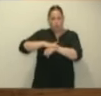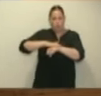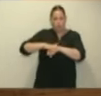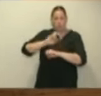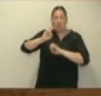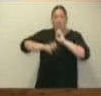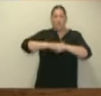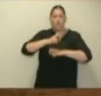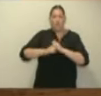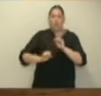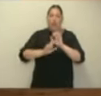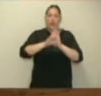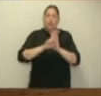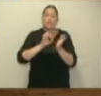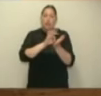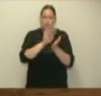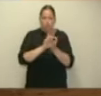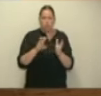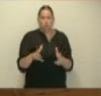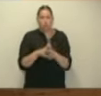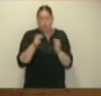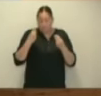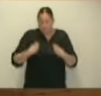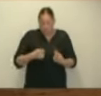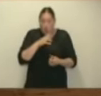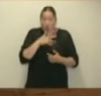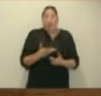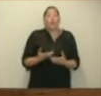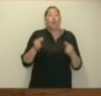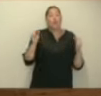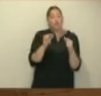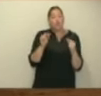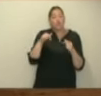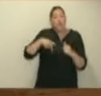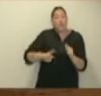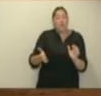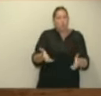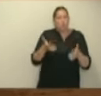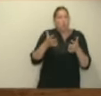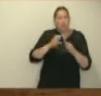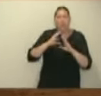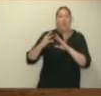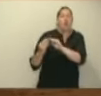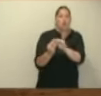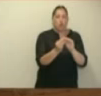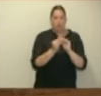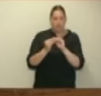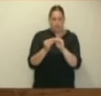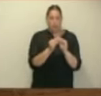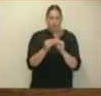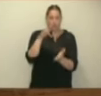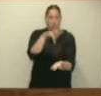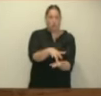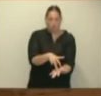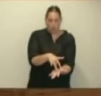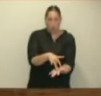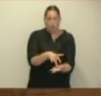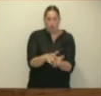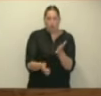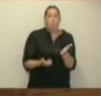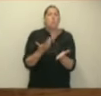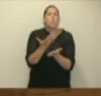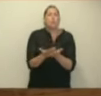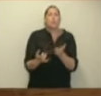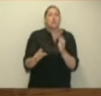Servicios Sociales, como la que ahora discutimos, y fue aprobada en esta Cámara por unanimidad. Una proposición no de ley,